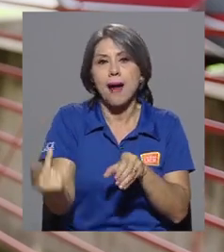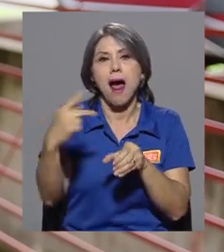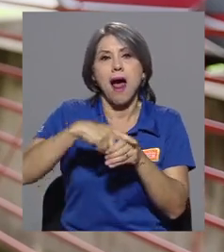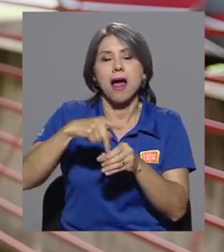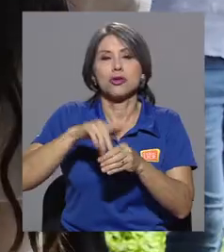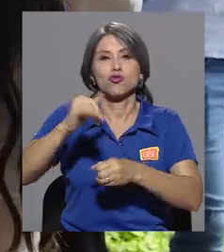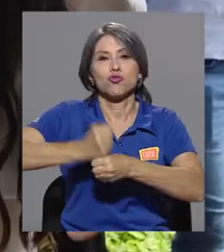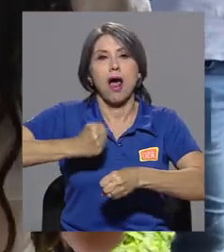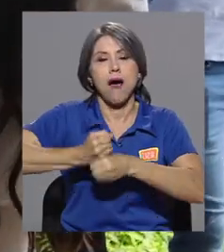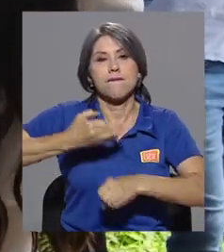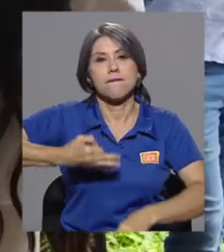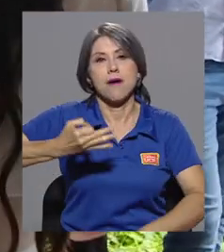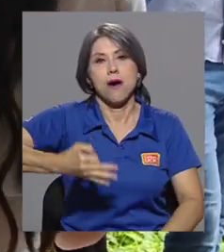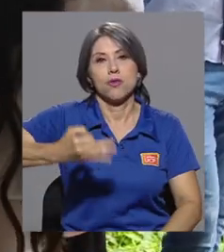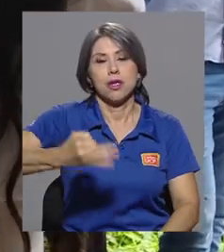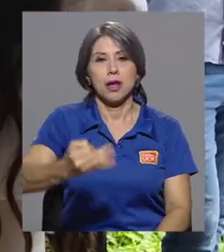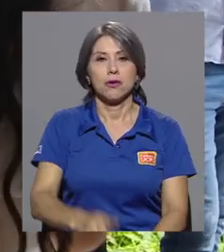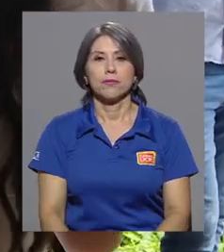en su quehacer diario.